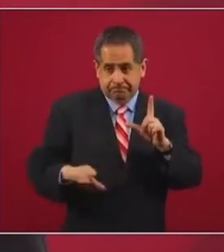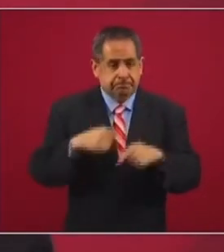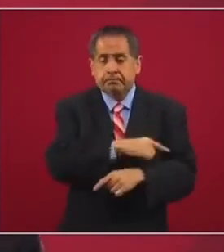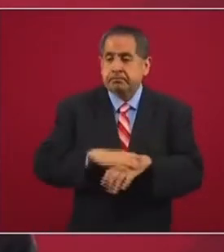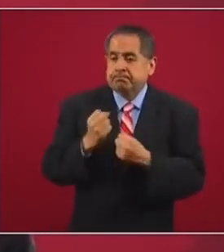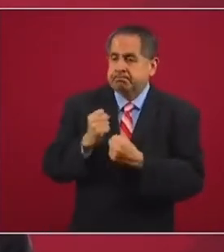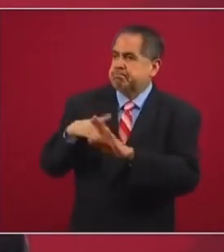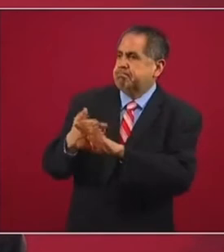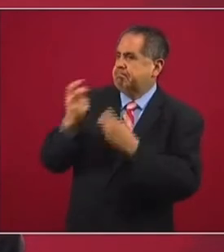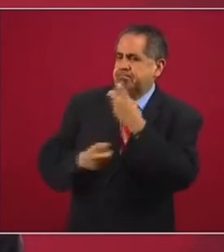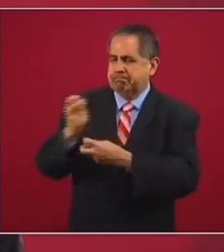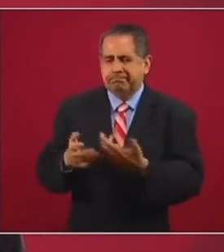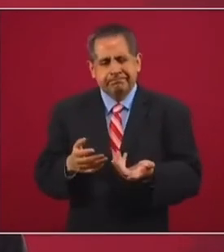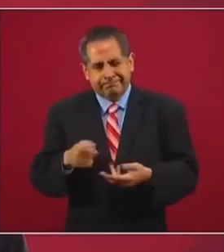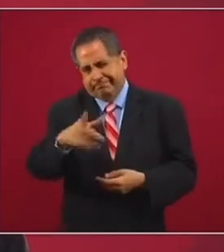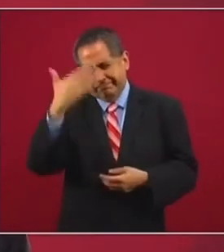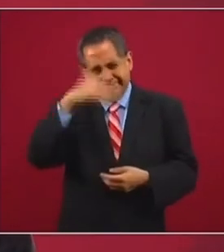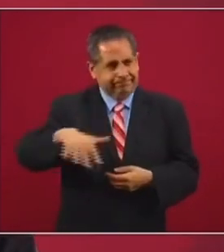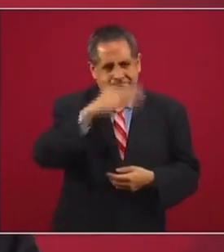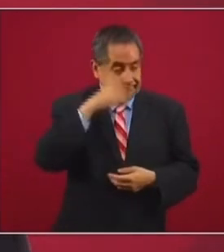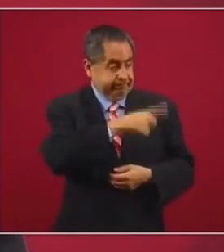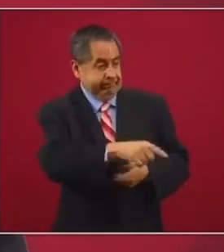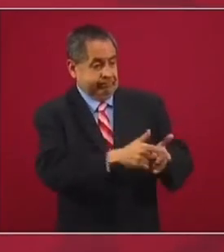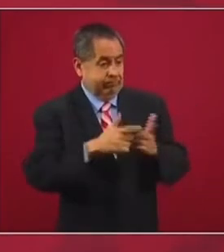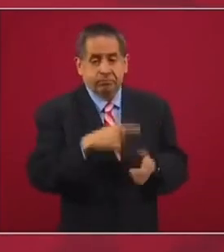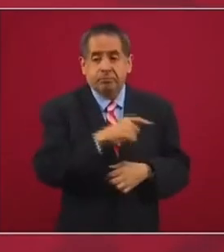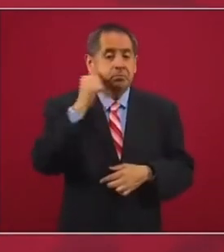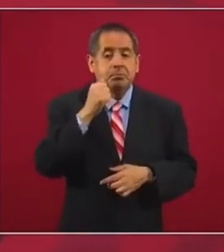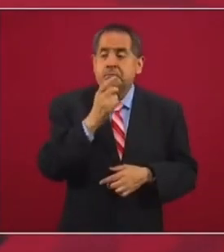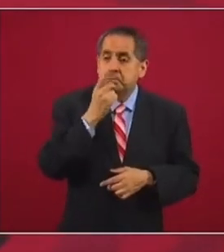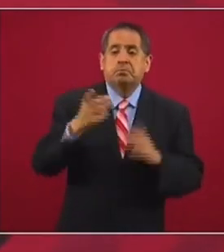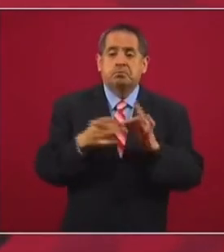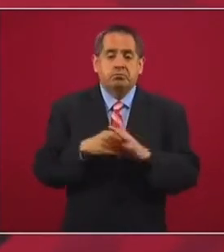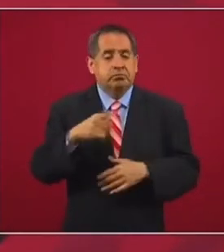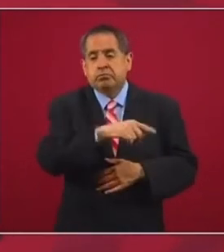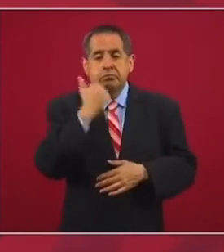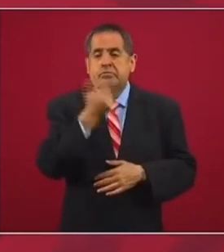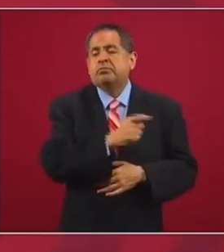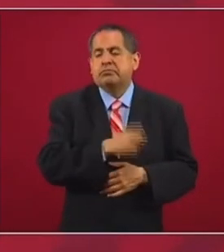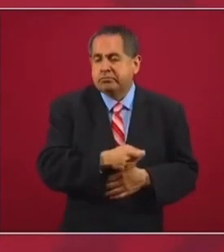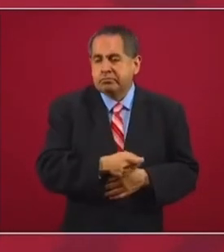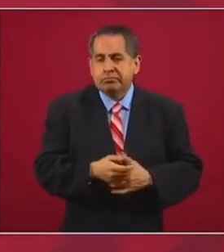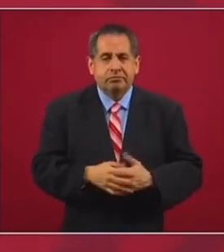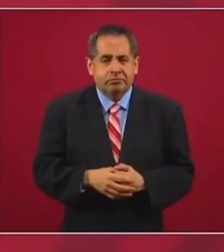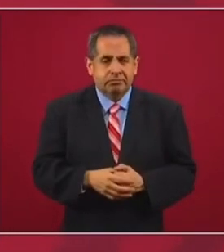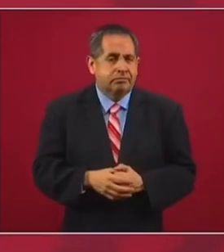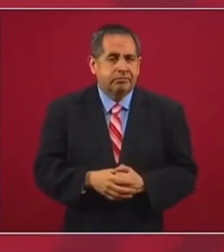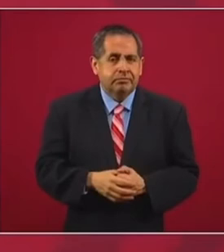es de dominio público, estos grupos han manifestado que quieren